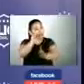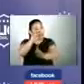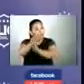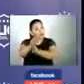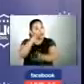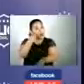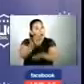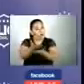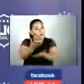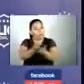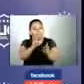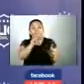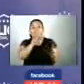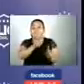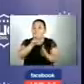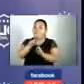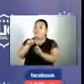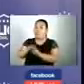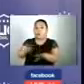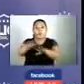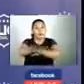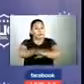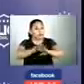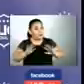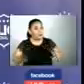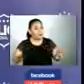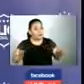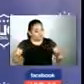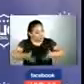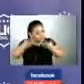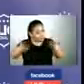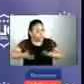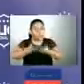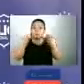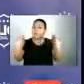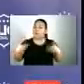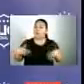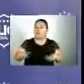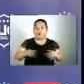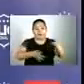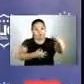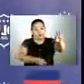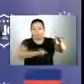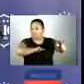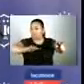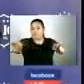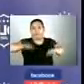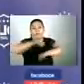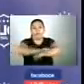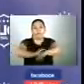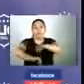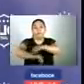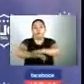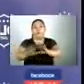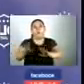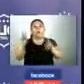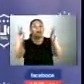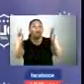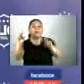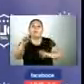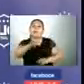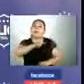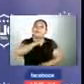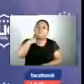evidencia que nos lleva a finalizar una investigación donde se giran órdenes administrativas de captura por homicidio